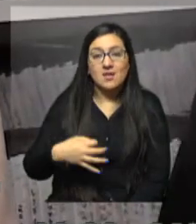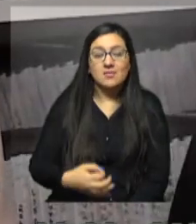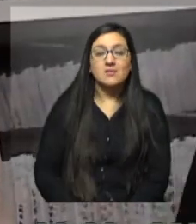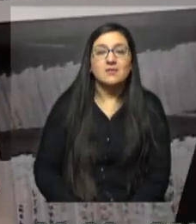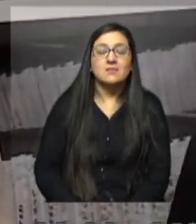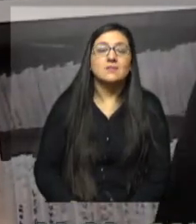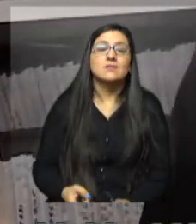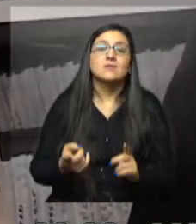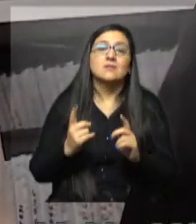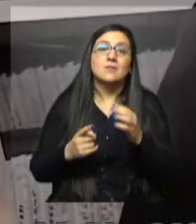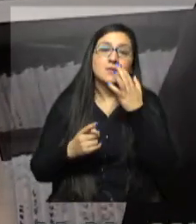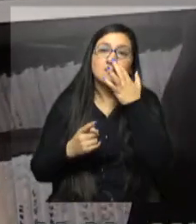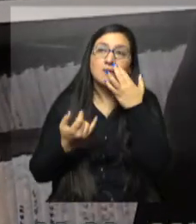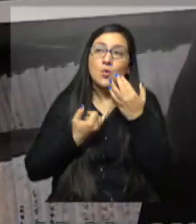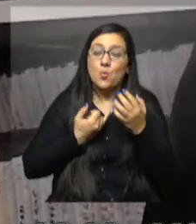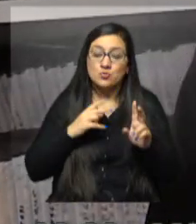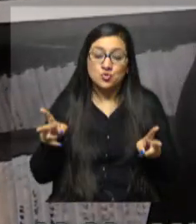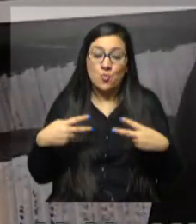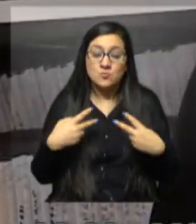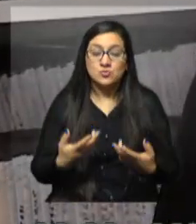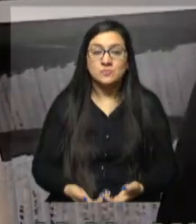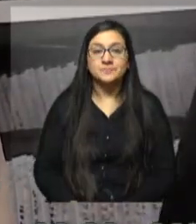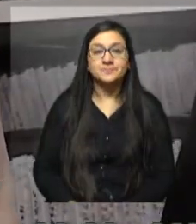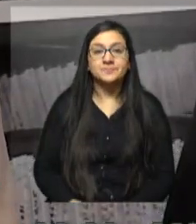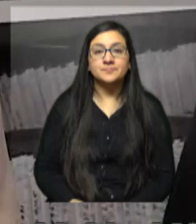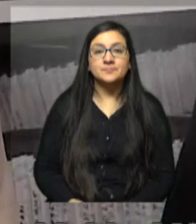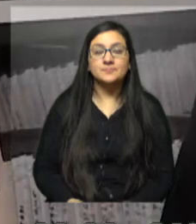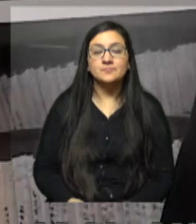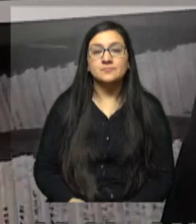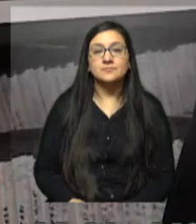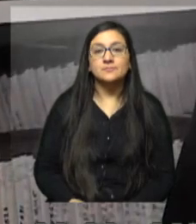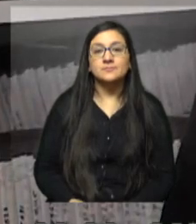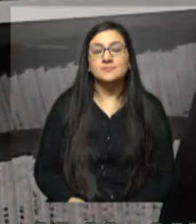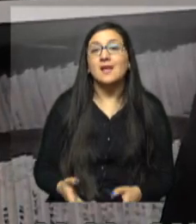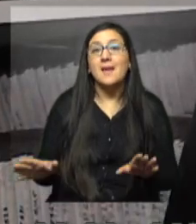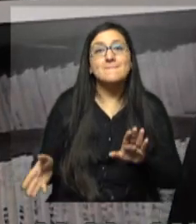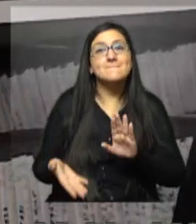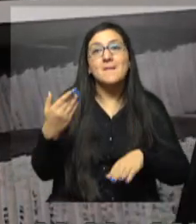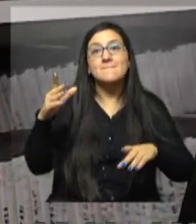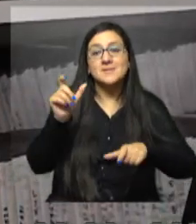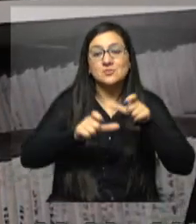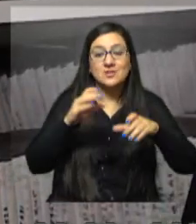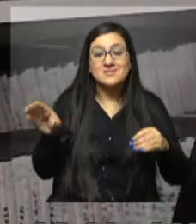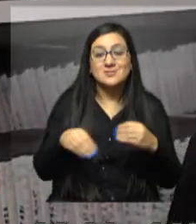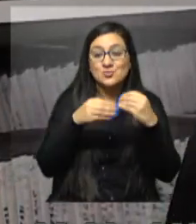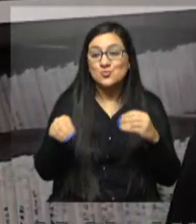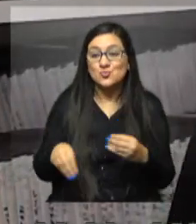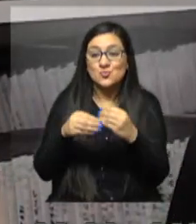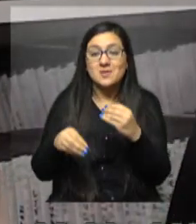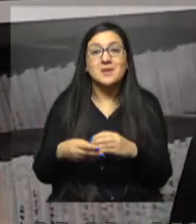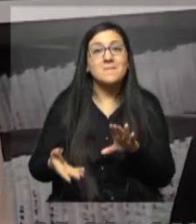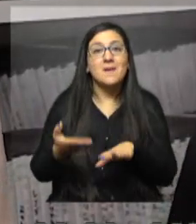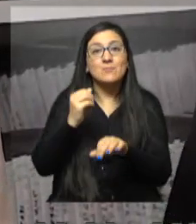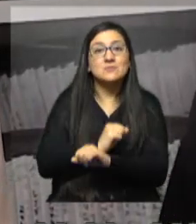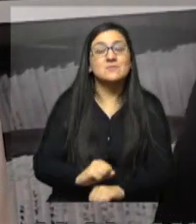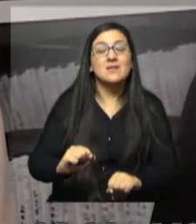nuestras perspectivas de cómo somos, y que en la medida que hay más gente que se suma al sector y más posibilidades de